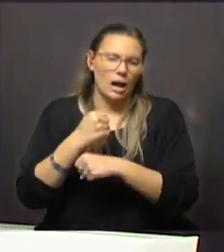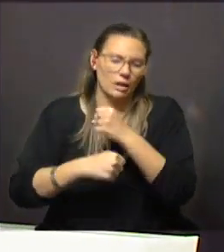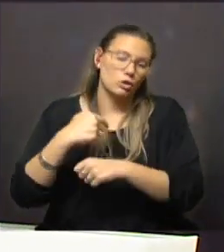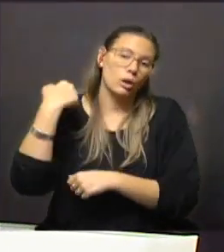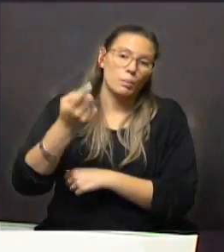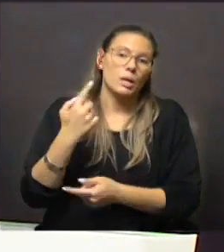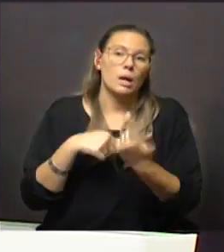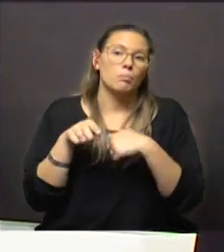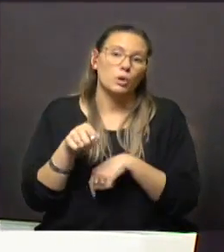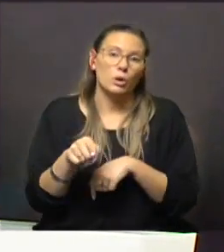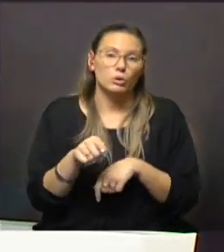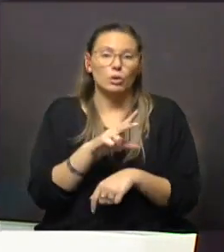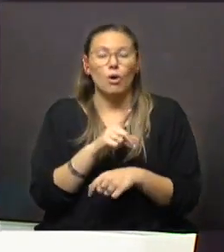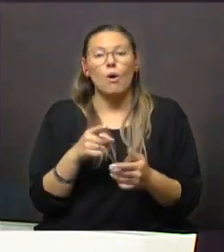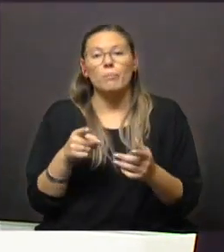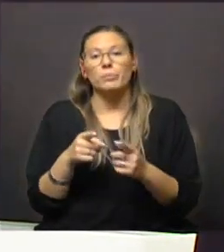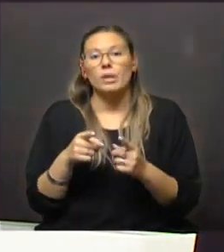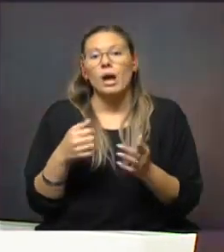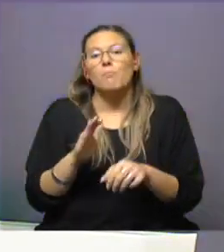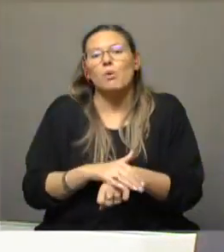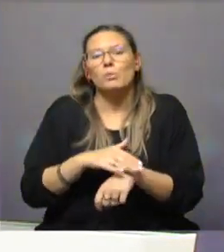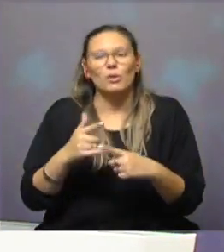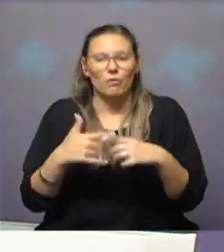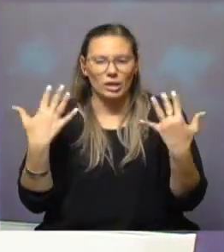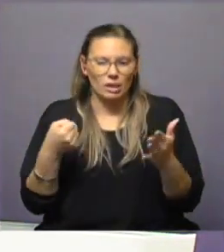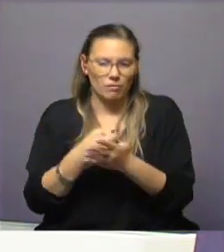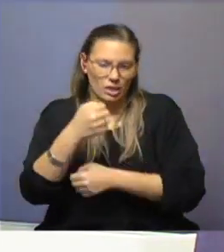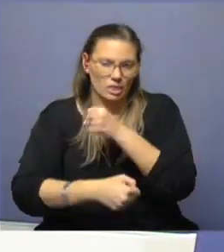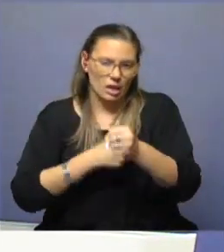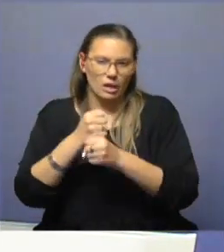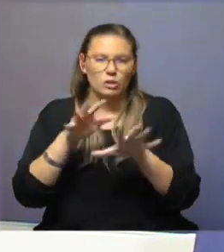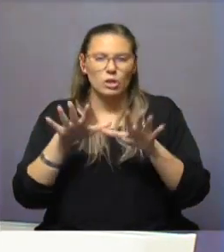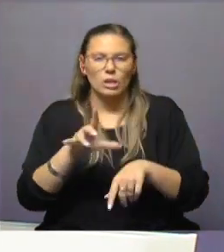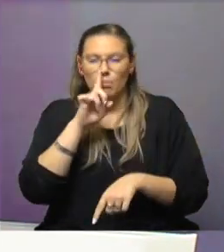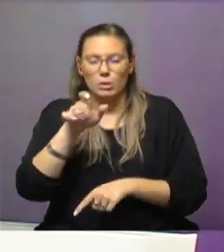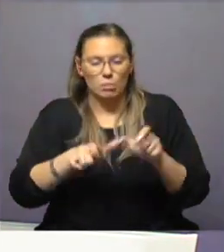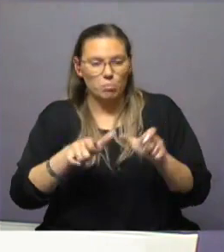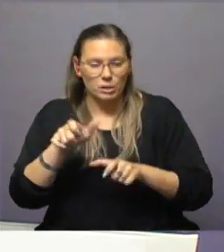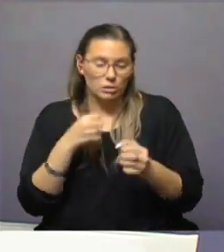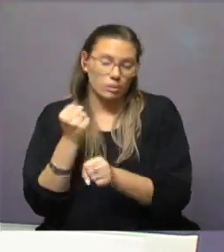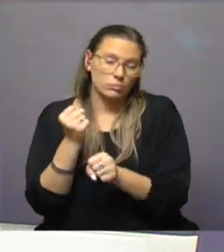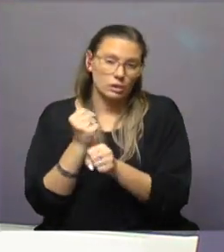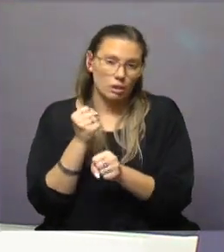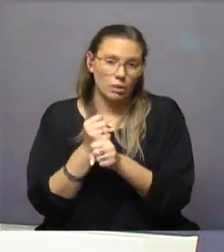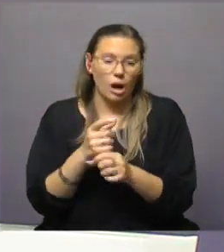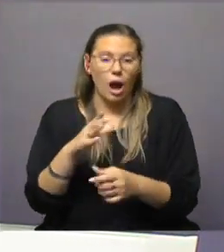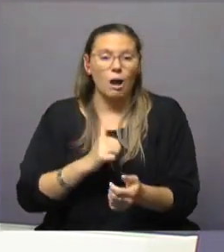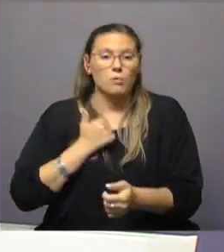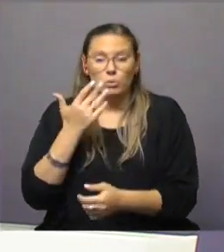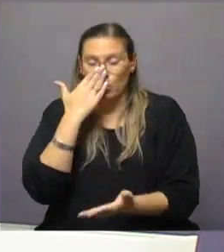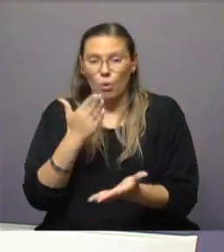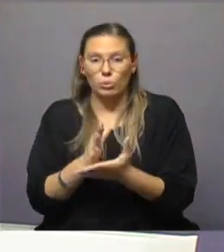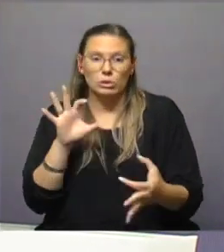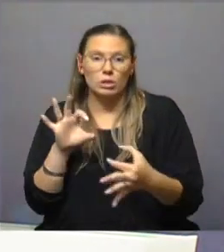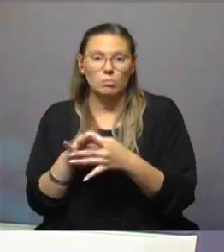por lo menos esto implica llegar a las fiestas con un peso en el bolsillo para esas 10.000 personas que dependen de esos puestos de trabajo. Y ya que estoy engancho con lo último,